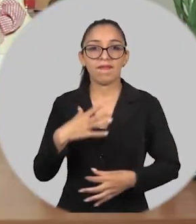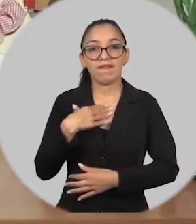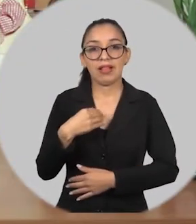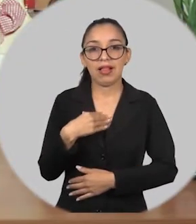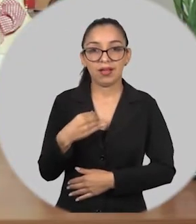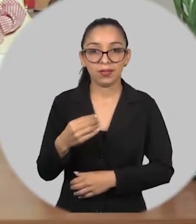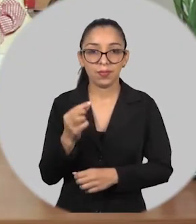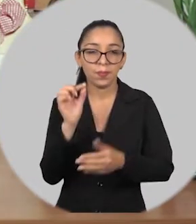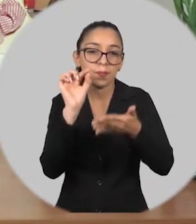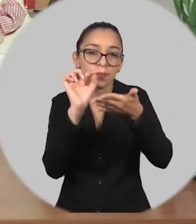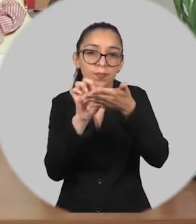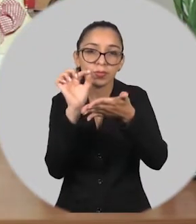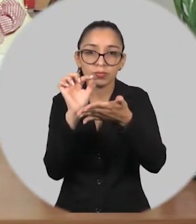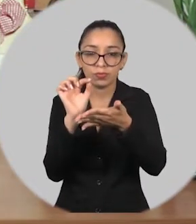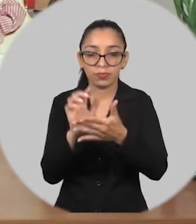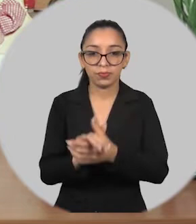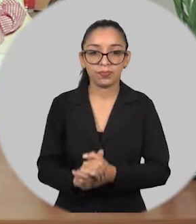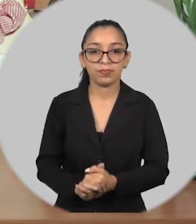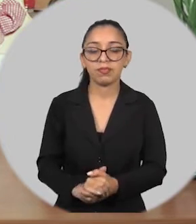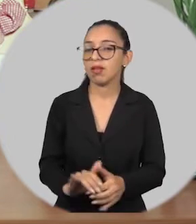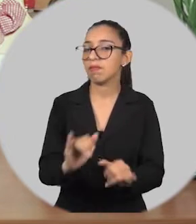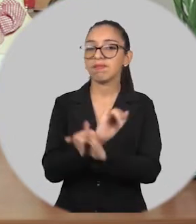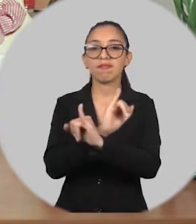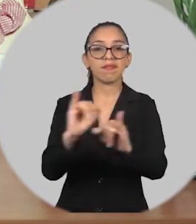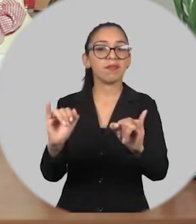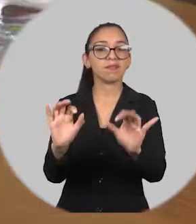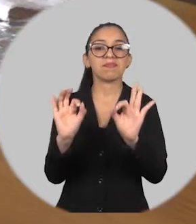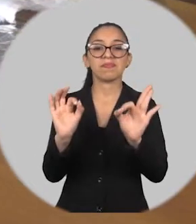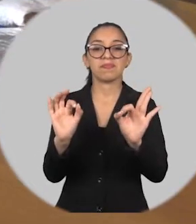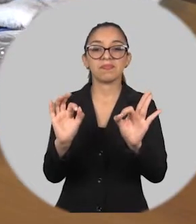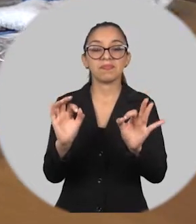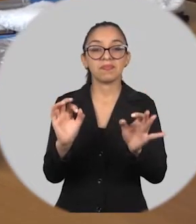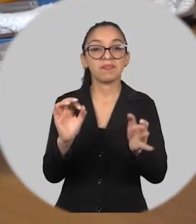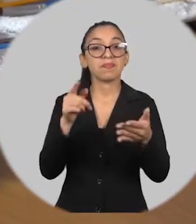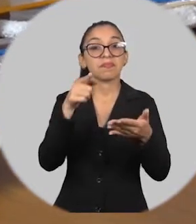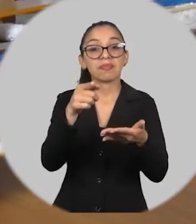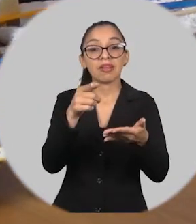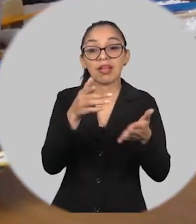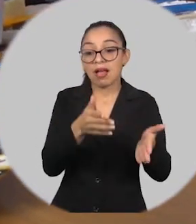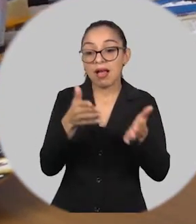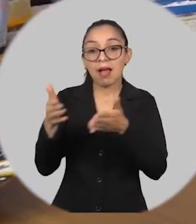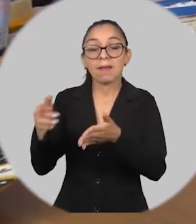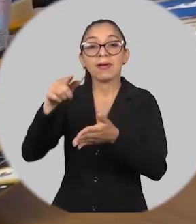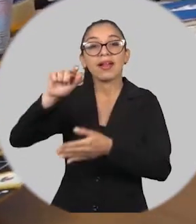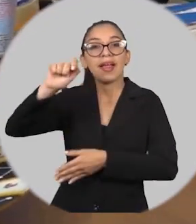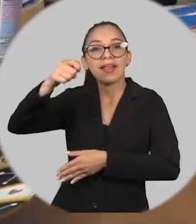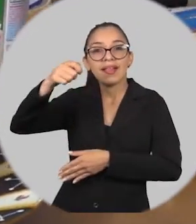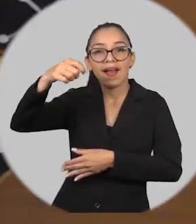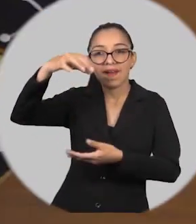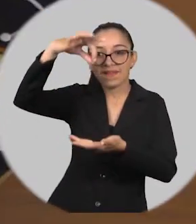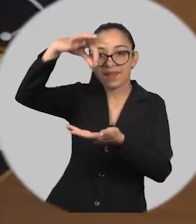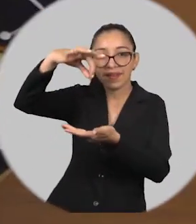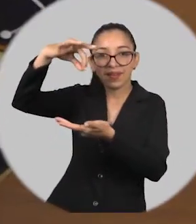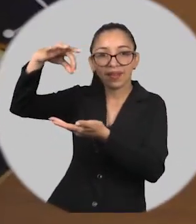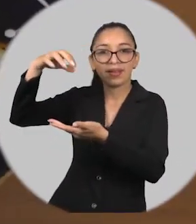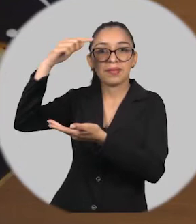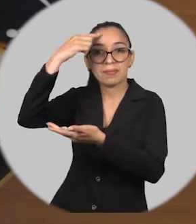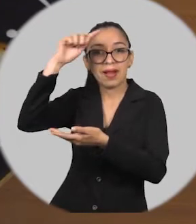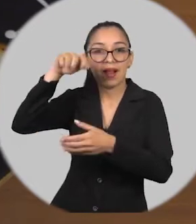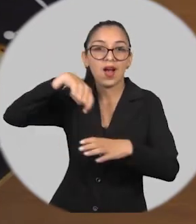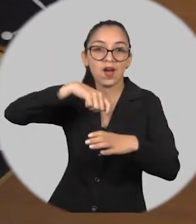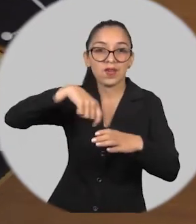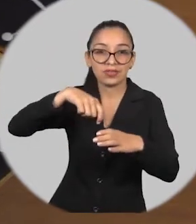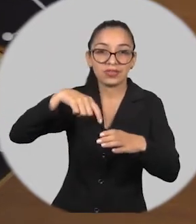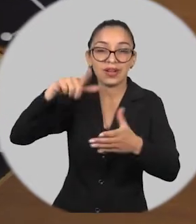Aparte de este porta llaves para la cocina, tenemos este plato en porcelana fría, sería un plato de sitio o un platito de fondo,